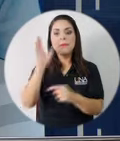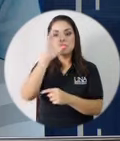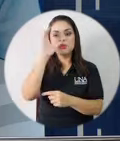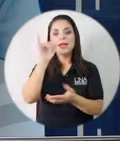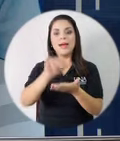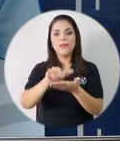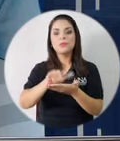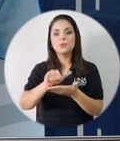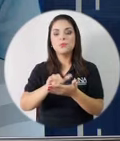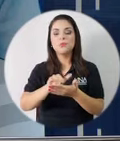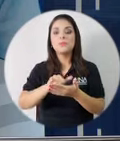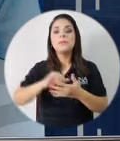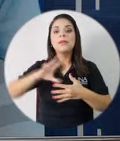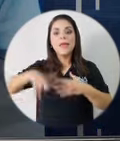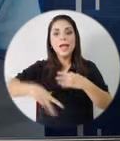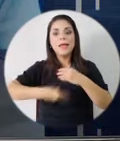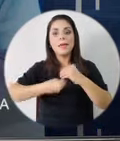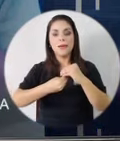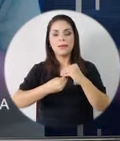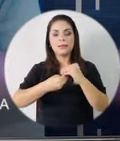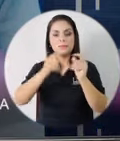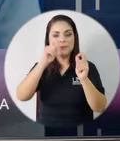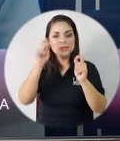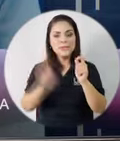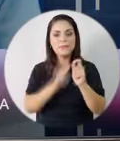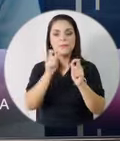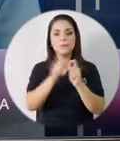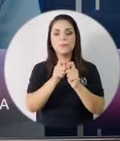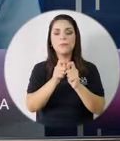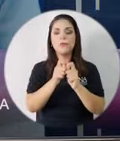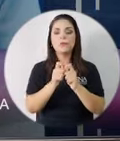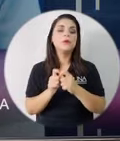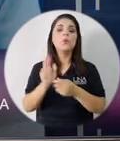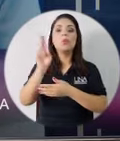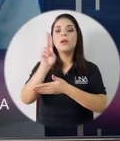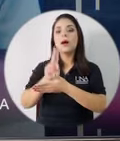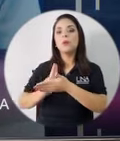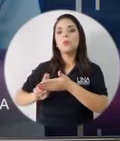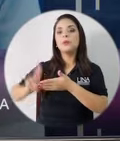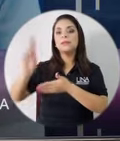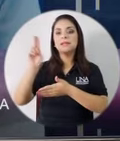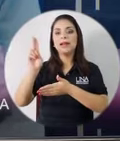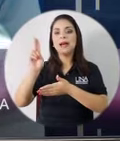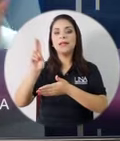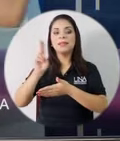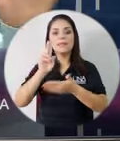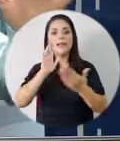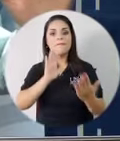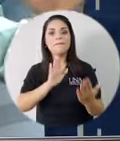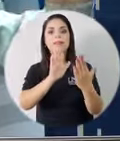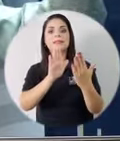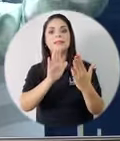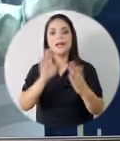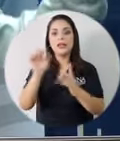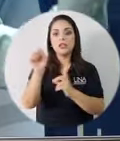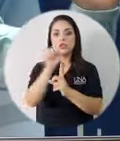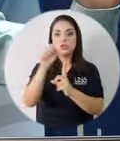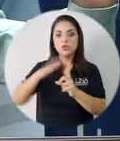7, precisamente buscan esto. Pero además y particularmente es una universidad que